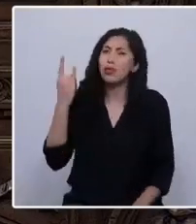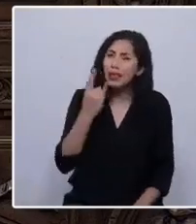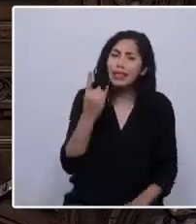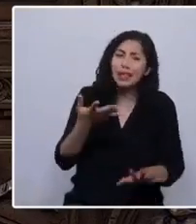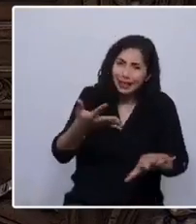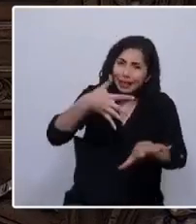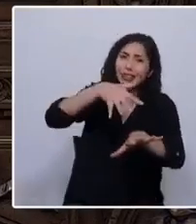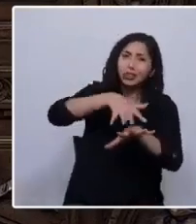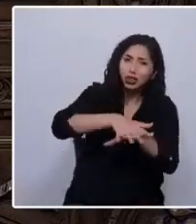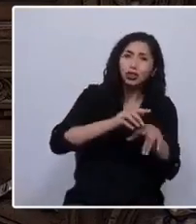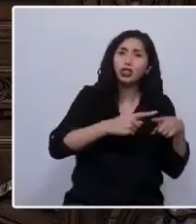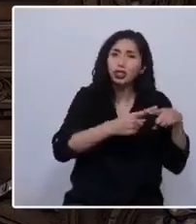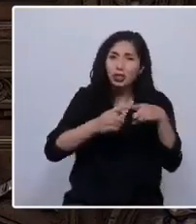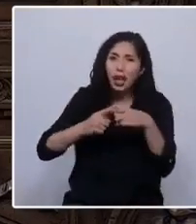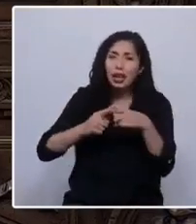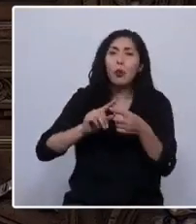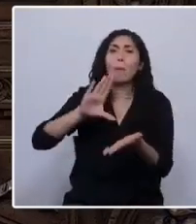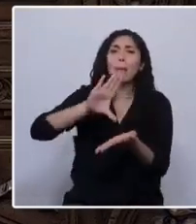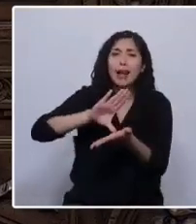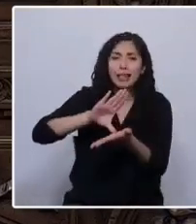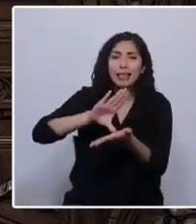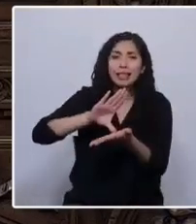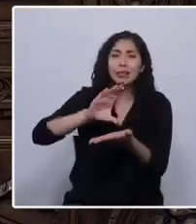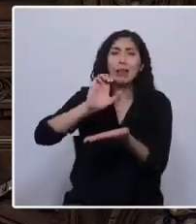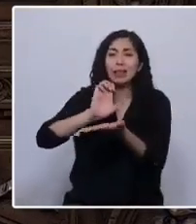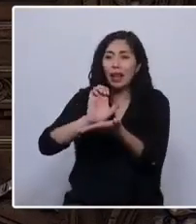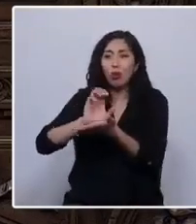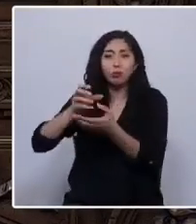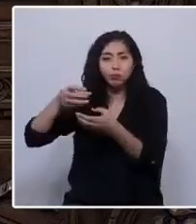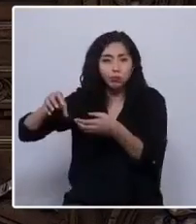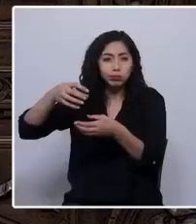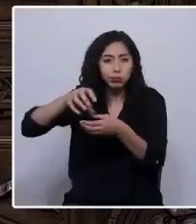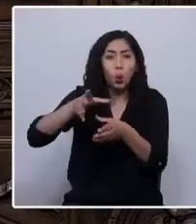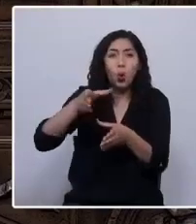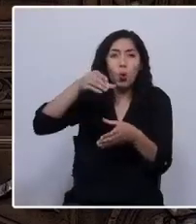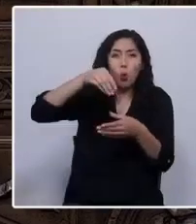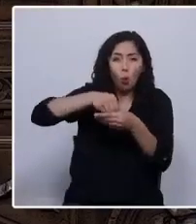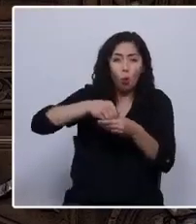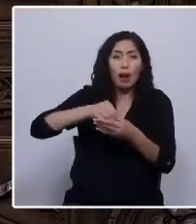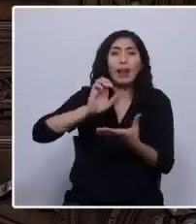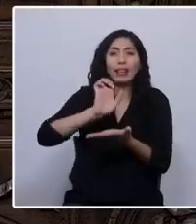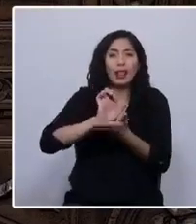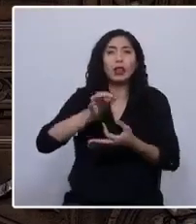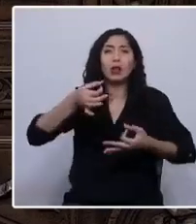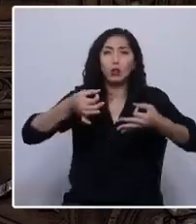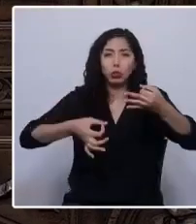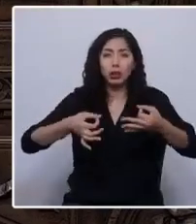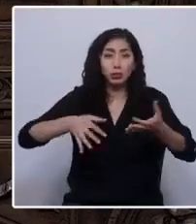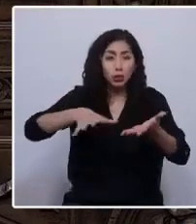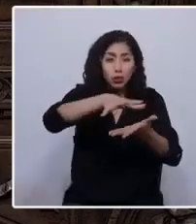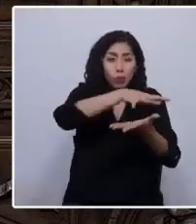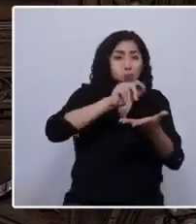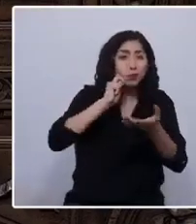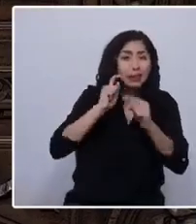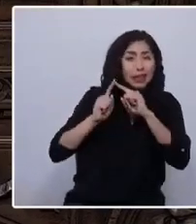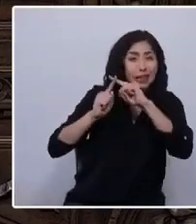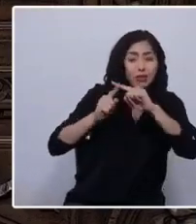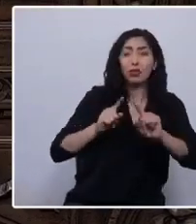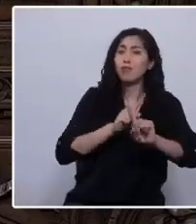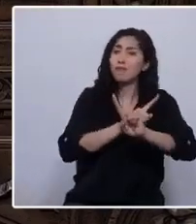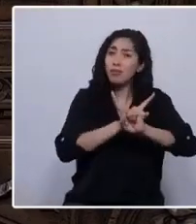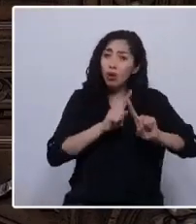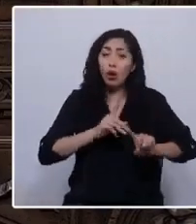país plurinacional, un Estado justiciero. No zonas de sacrificio, dignidad que